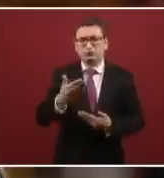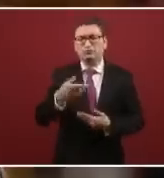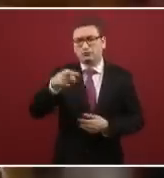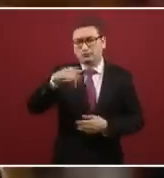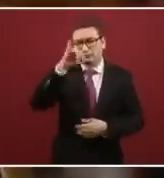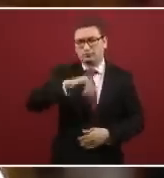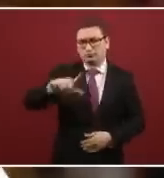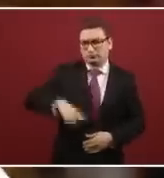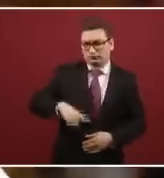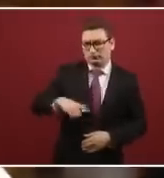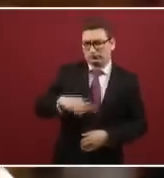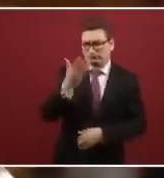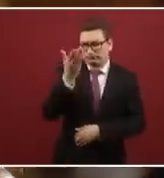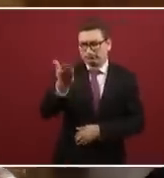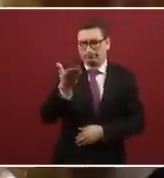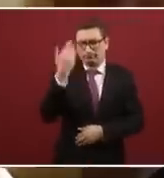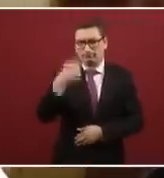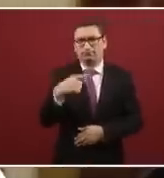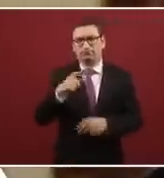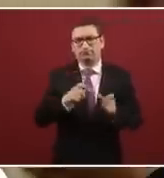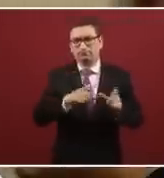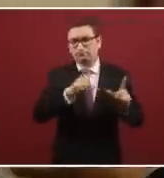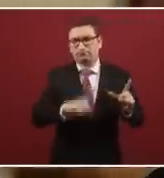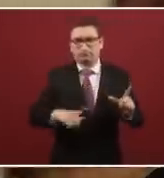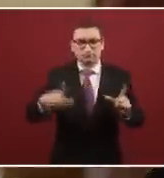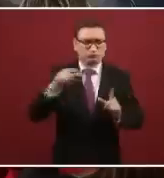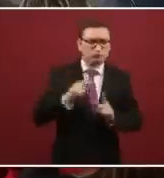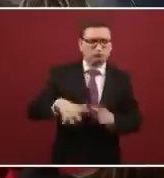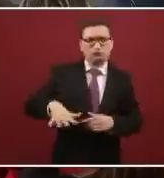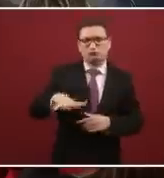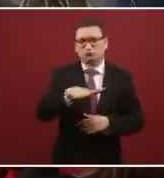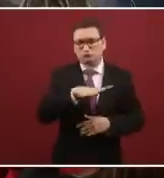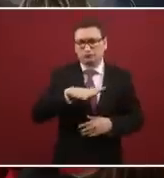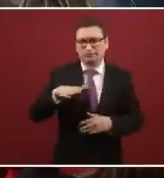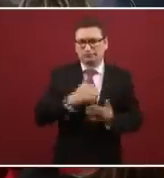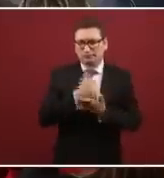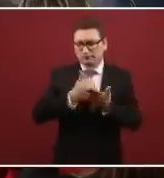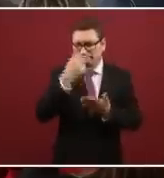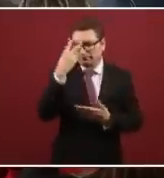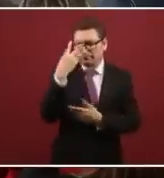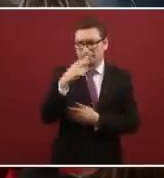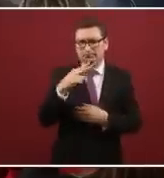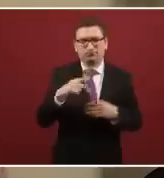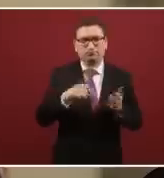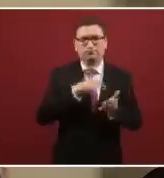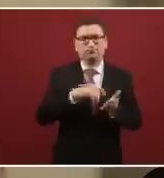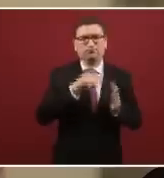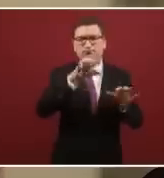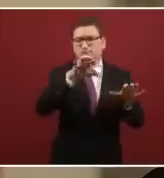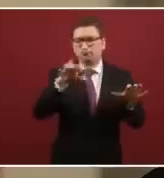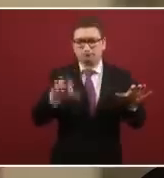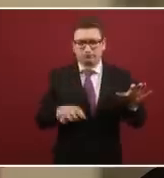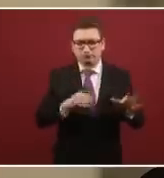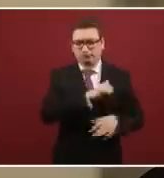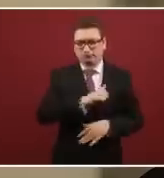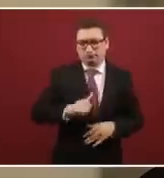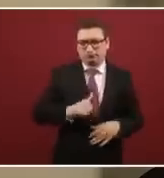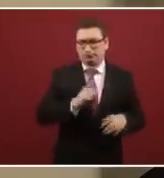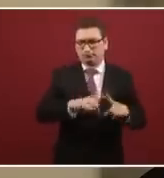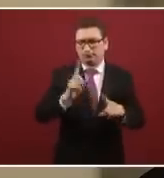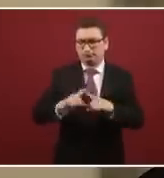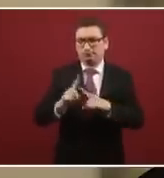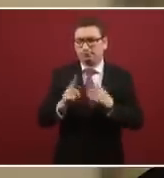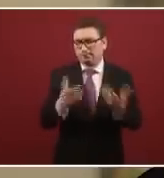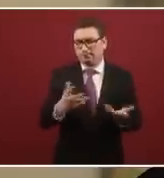jefa de gobierno, pues de que estén ya patrullando los elementos de la Guardia Nacional en todas las alcaldías. Y bueno, también todo